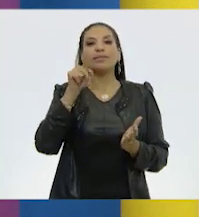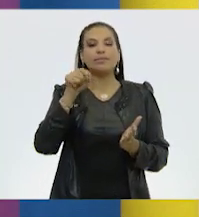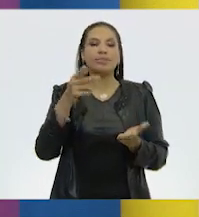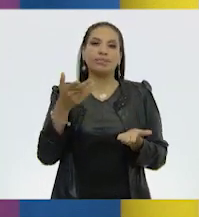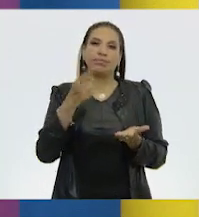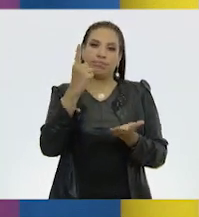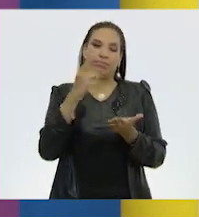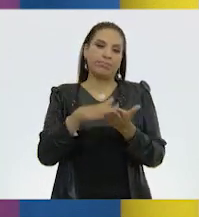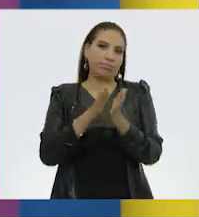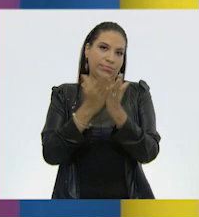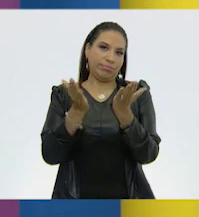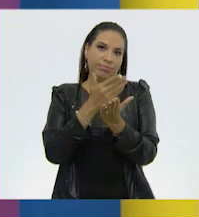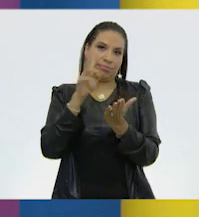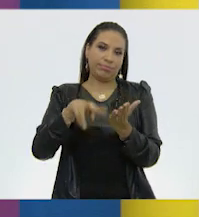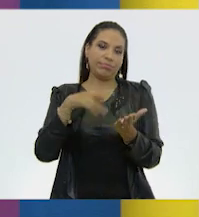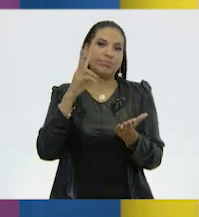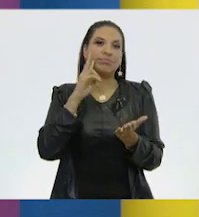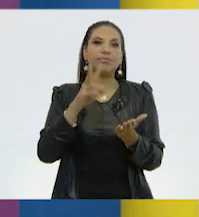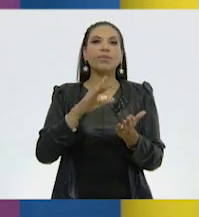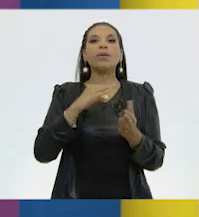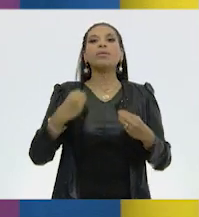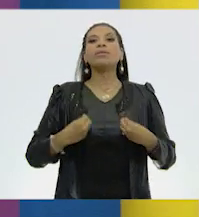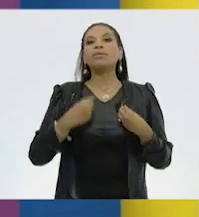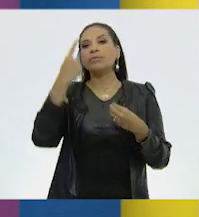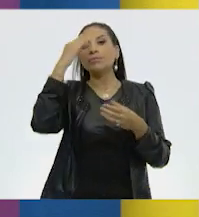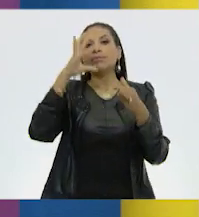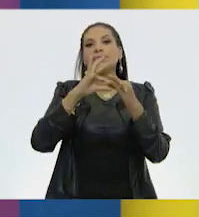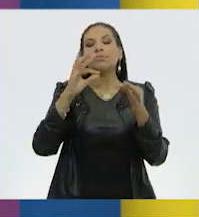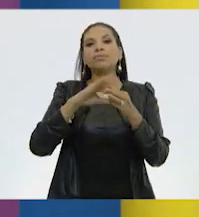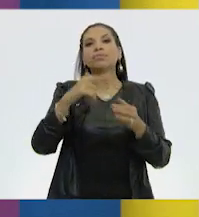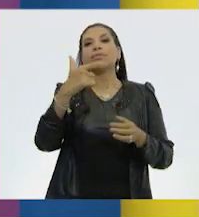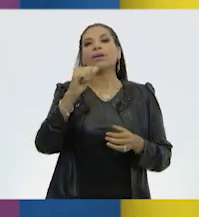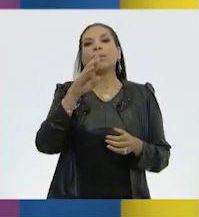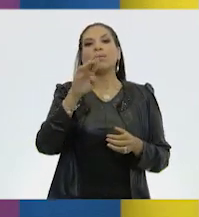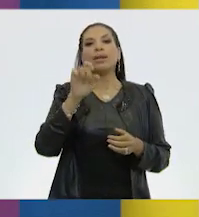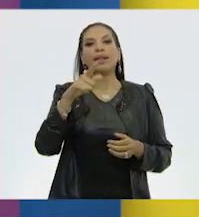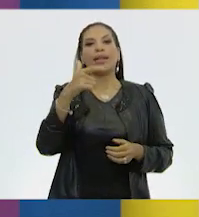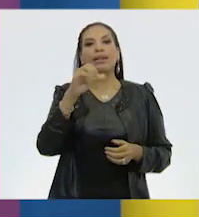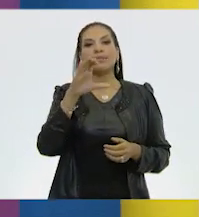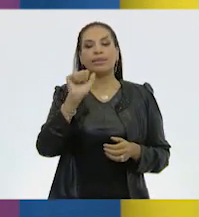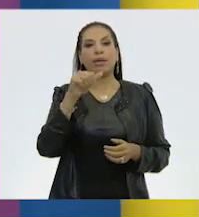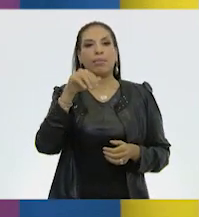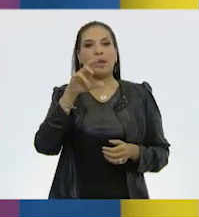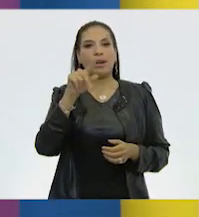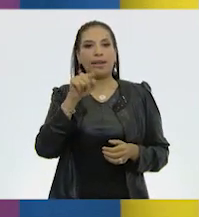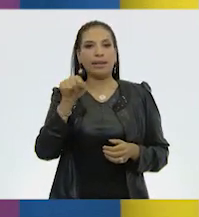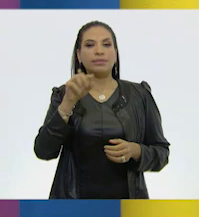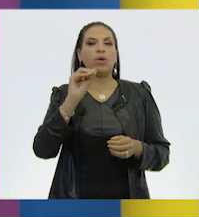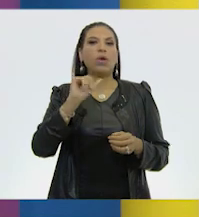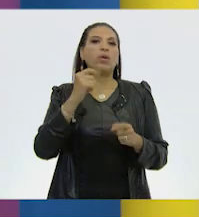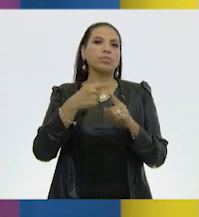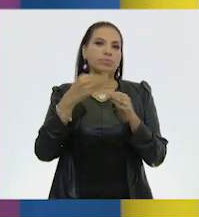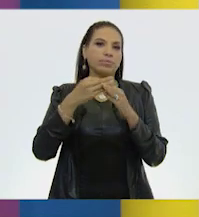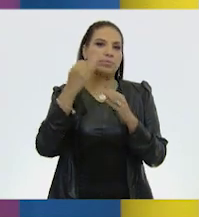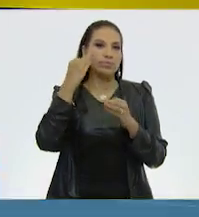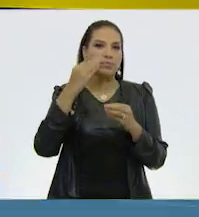es un gran libro, la verdad. Vivir para contarla de Gabriel García Márquez o Momentos del Ser de Virginia